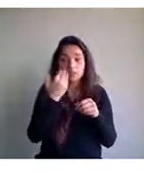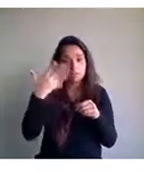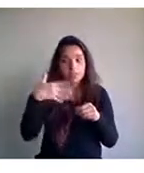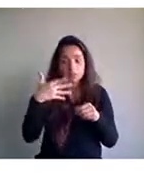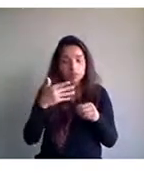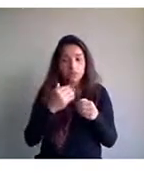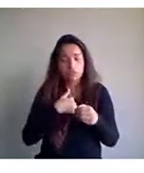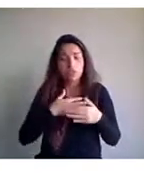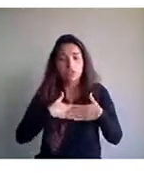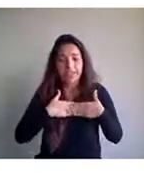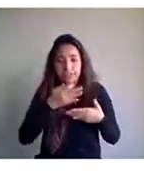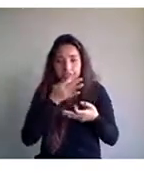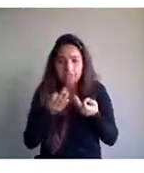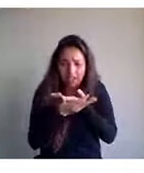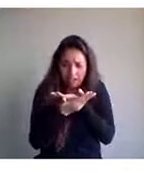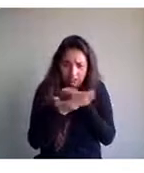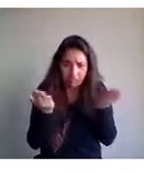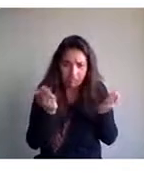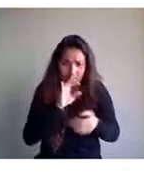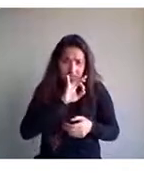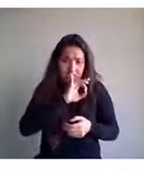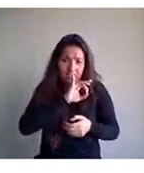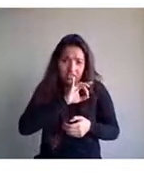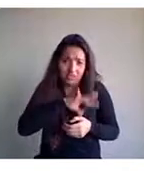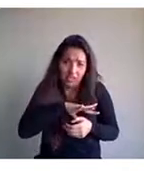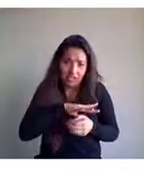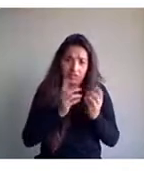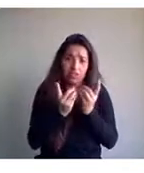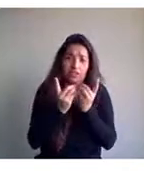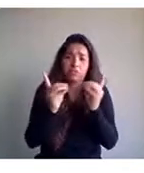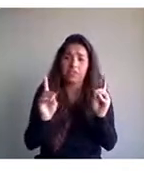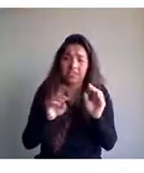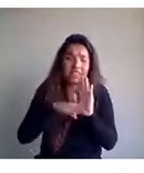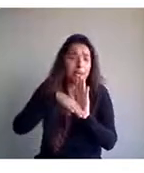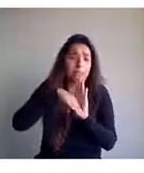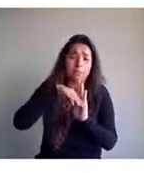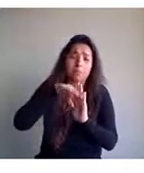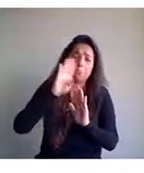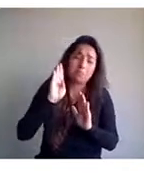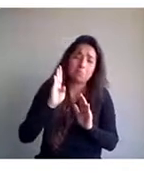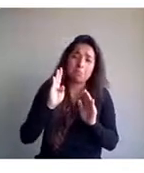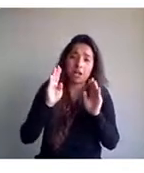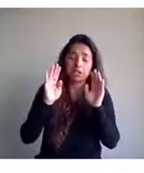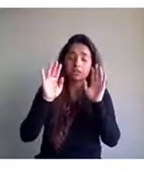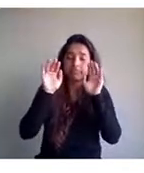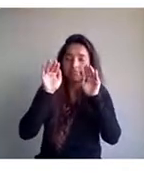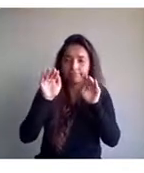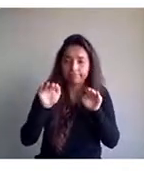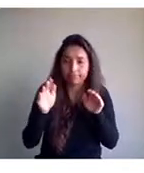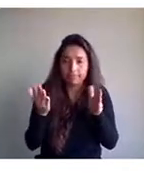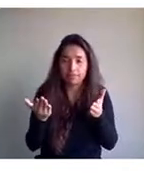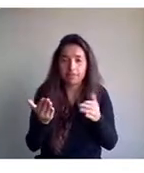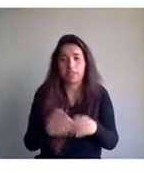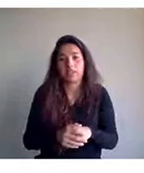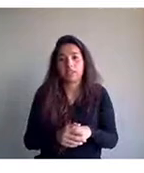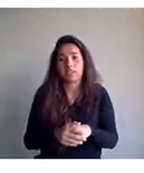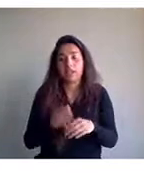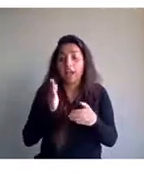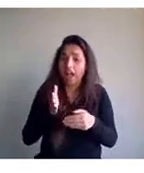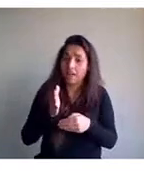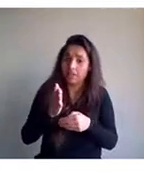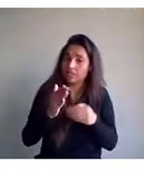chile es una de las democracias más admirables de américa latina que ha avanzado tanto en la protección de derechos de la gente